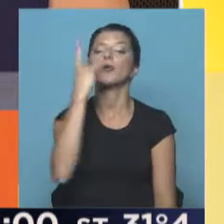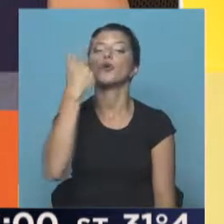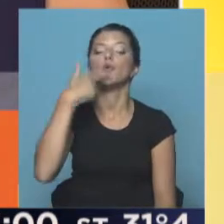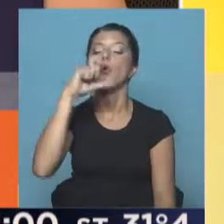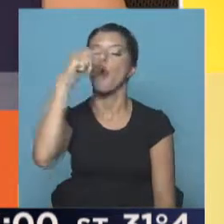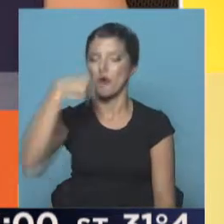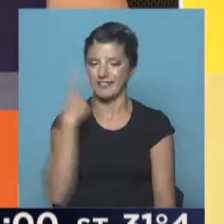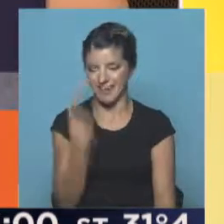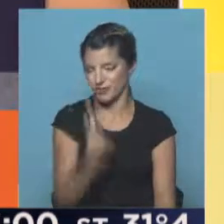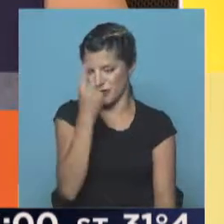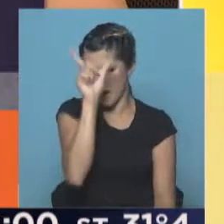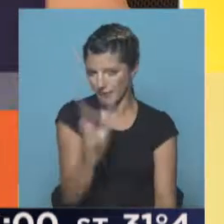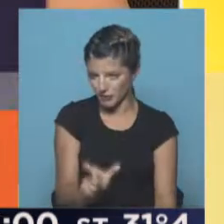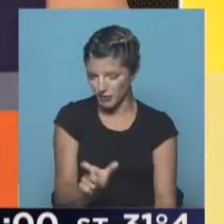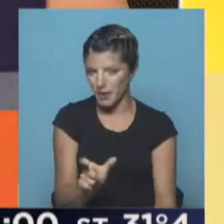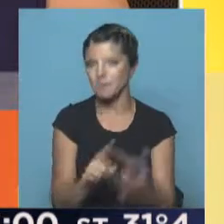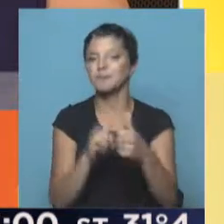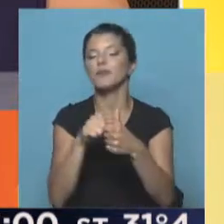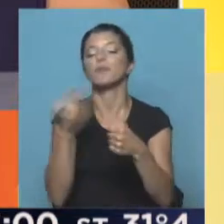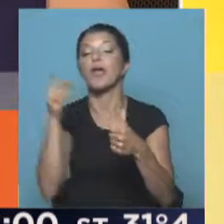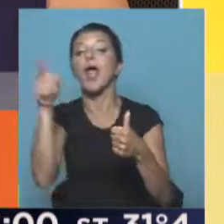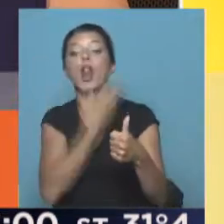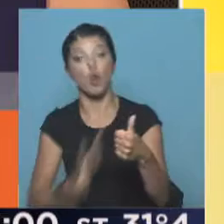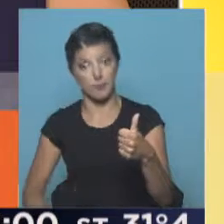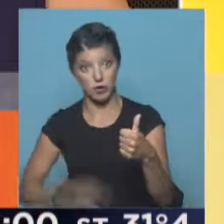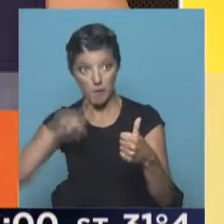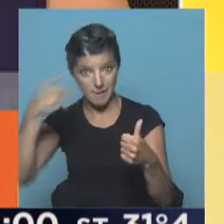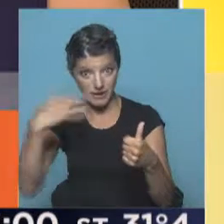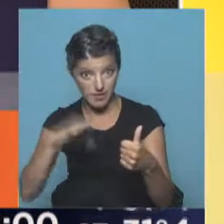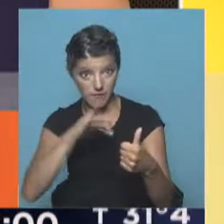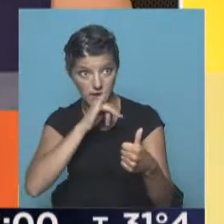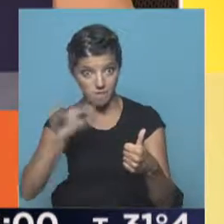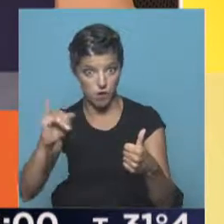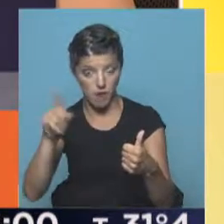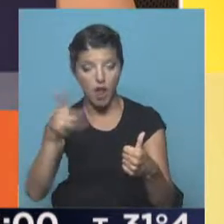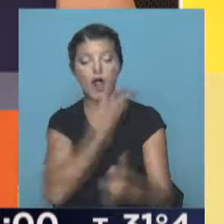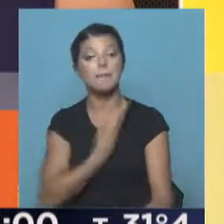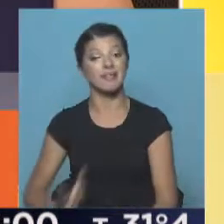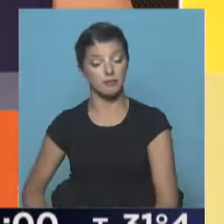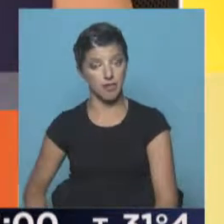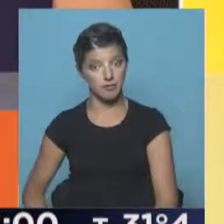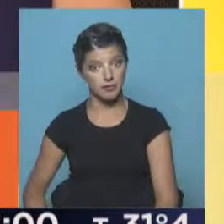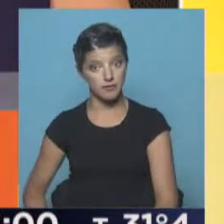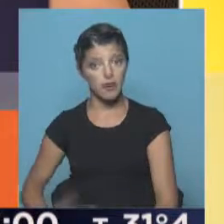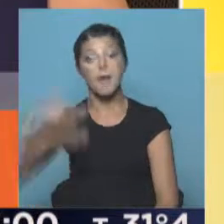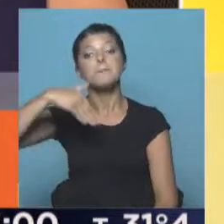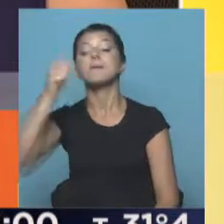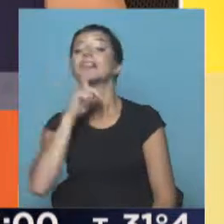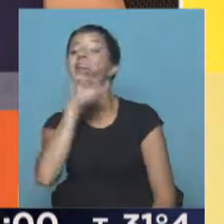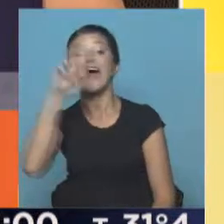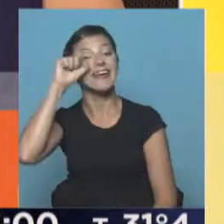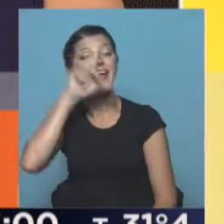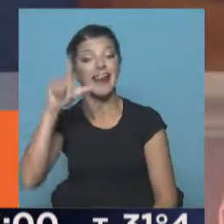porque efectivamente el gobierno que debería anunciar probablemente mañana mismo el presidente de la República, Mattarella,